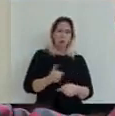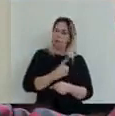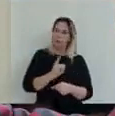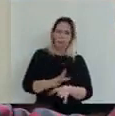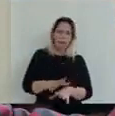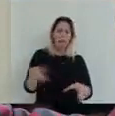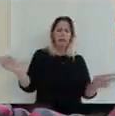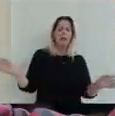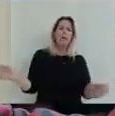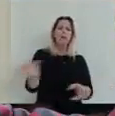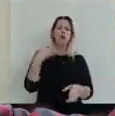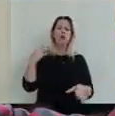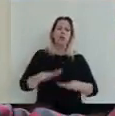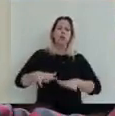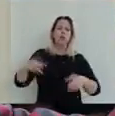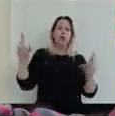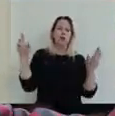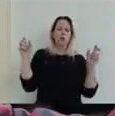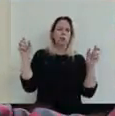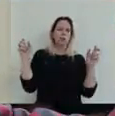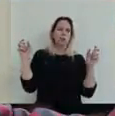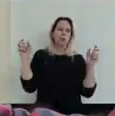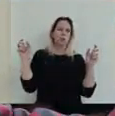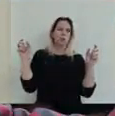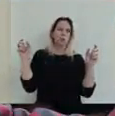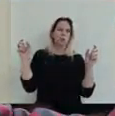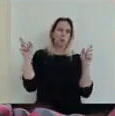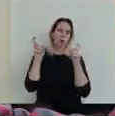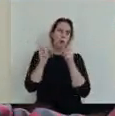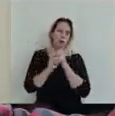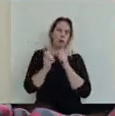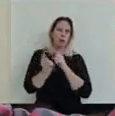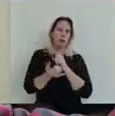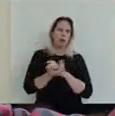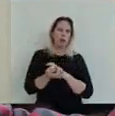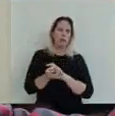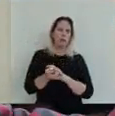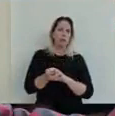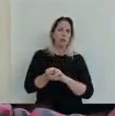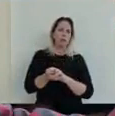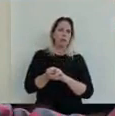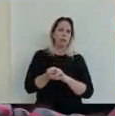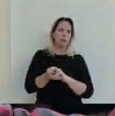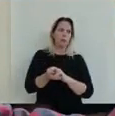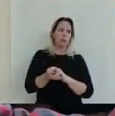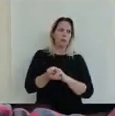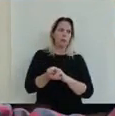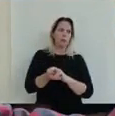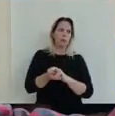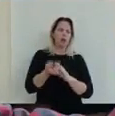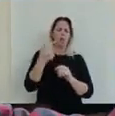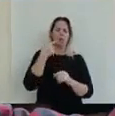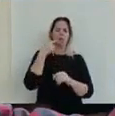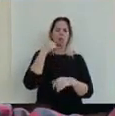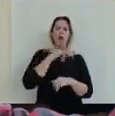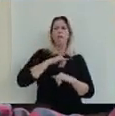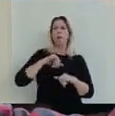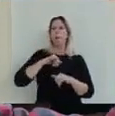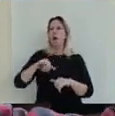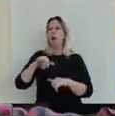tomamos de rehenes a la población, porque los ponemos en un embrolle entre dos